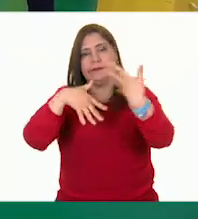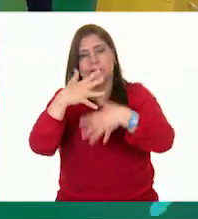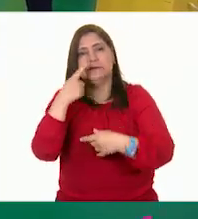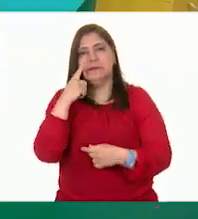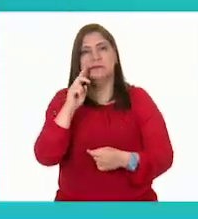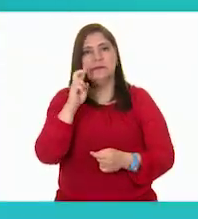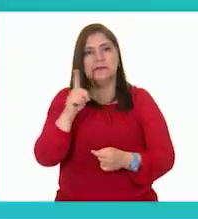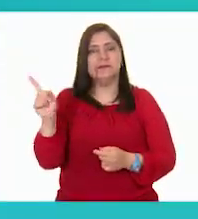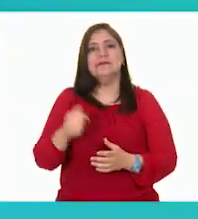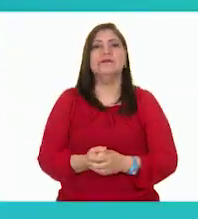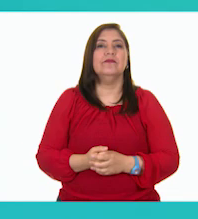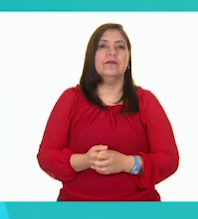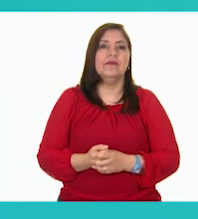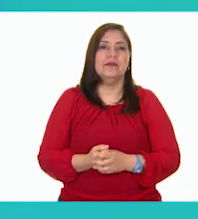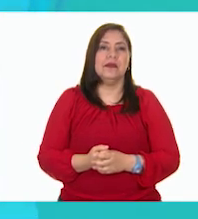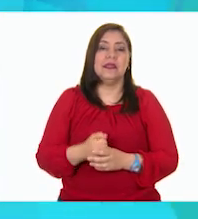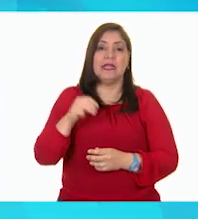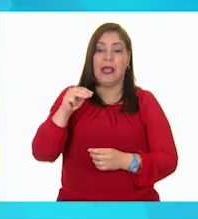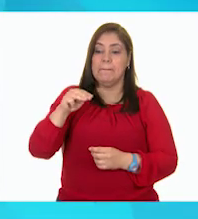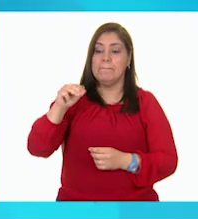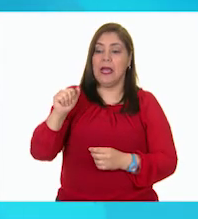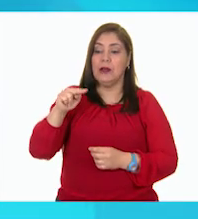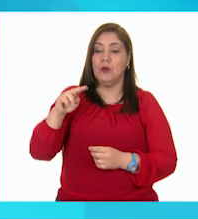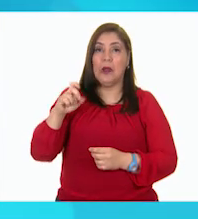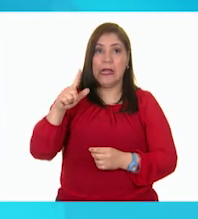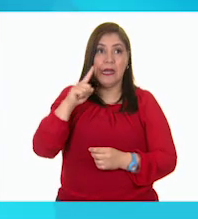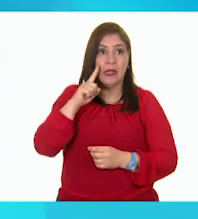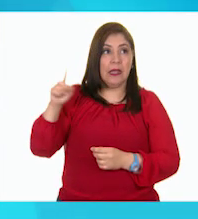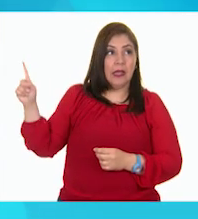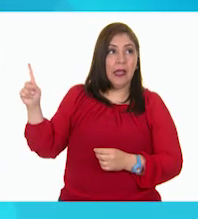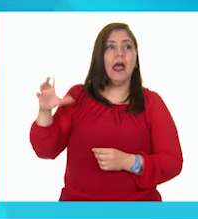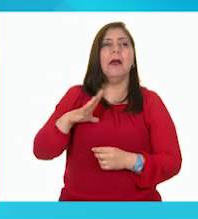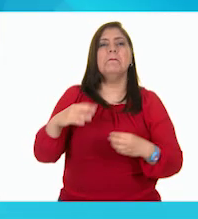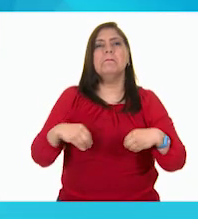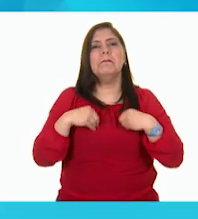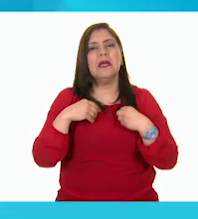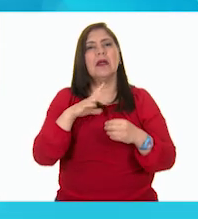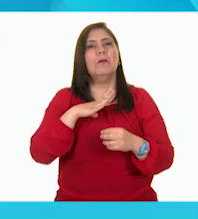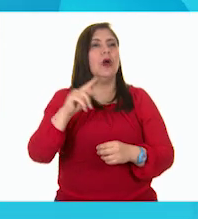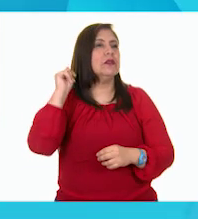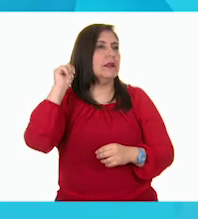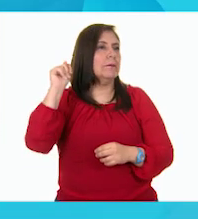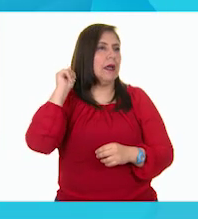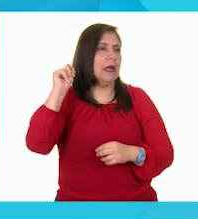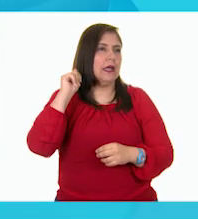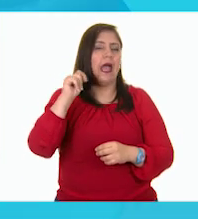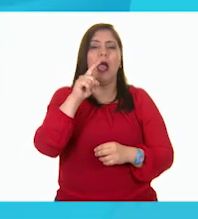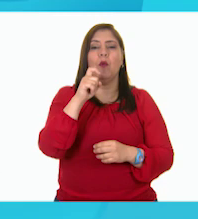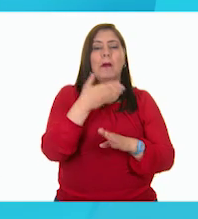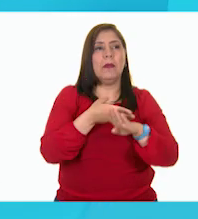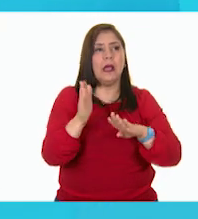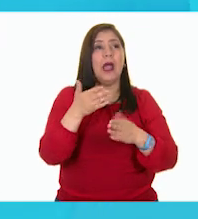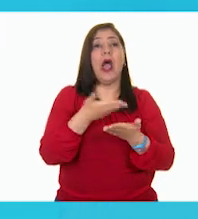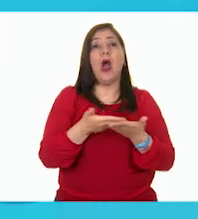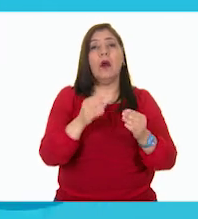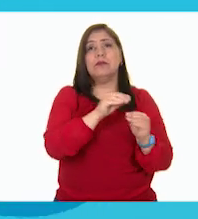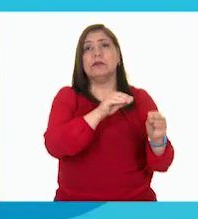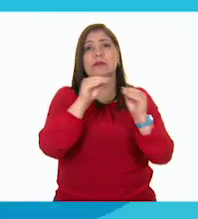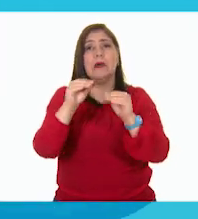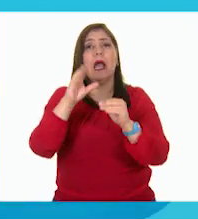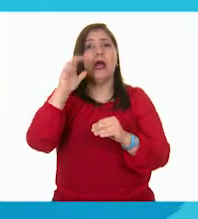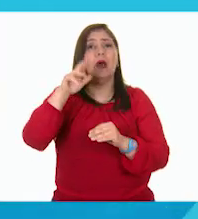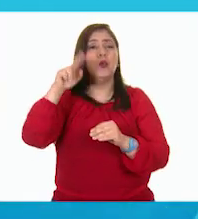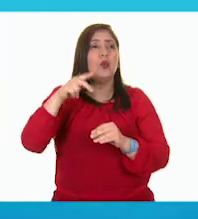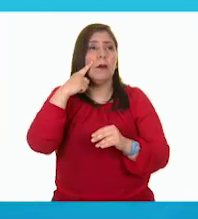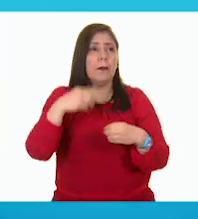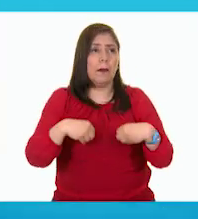atención. Dice, Manuel vivía en Agua Blanca, en el estado de Tabasco. Ahora vive en Cancún. Viajó con su familia